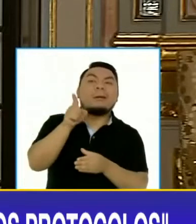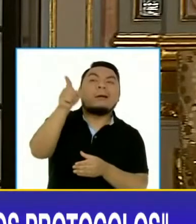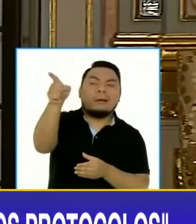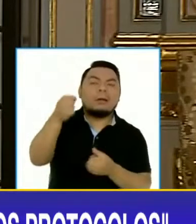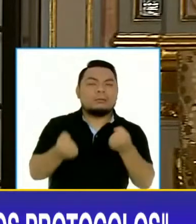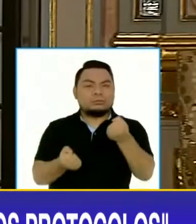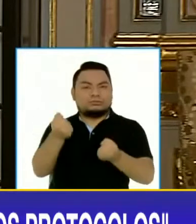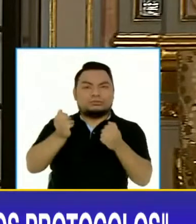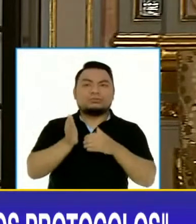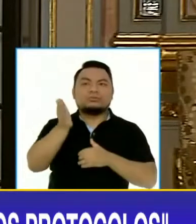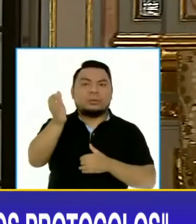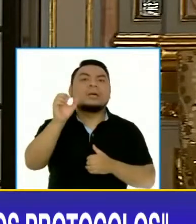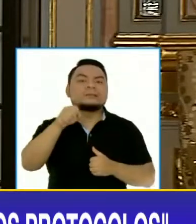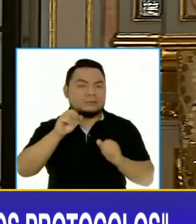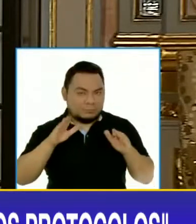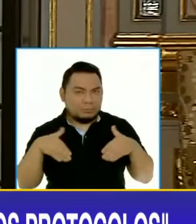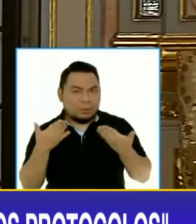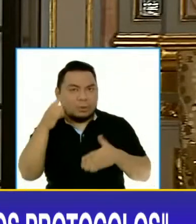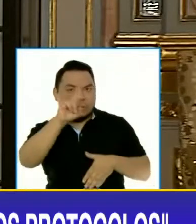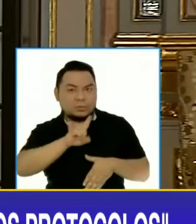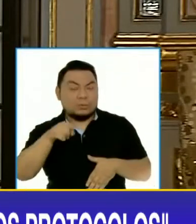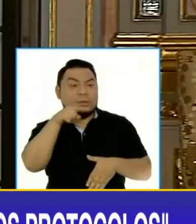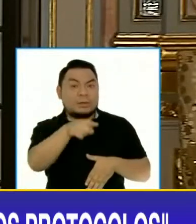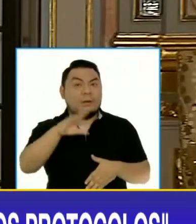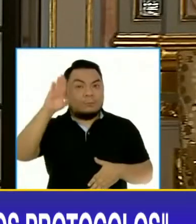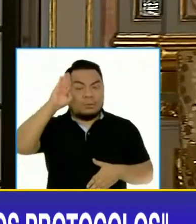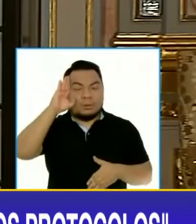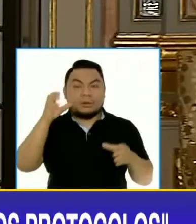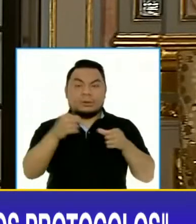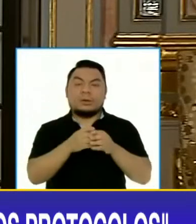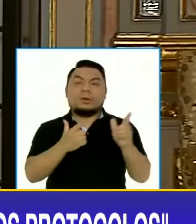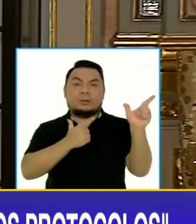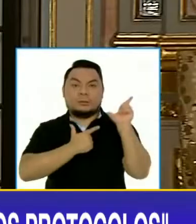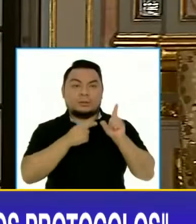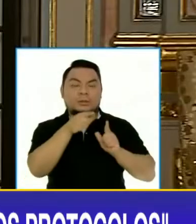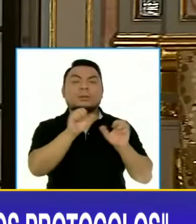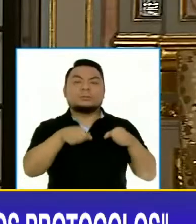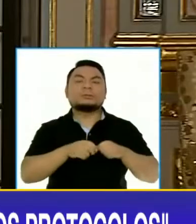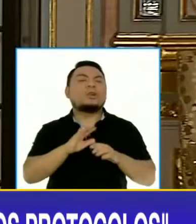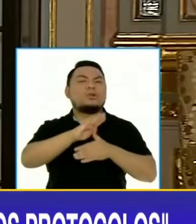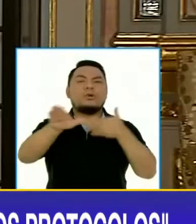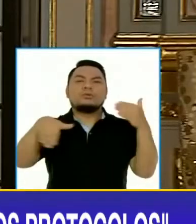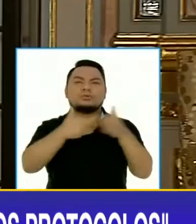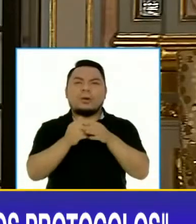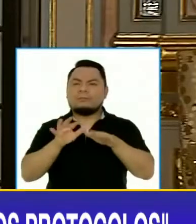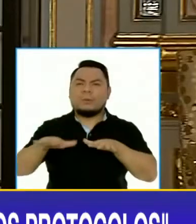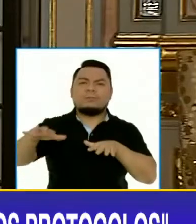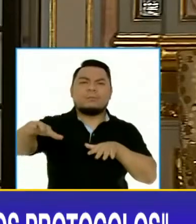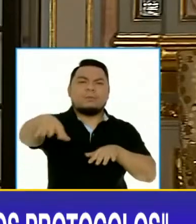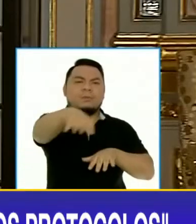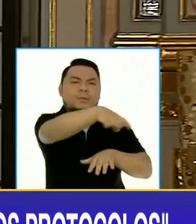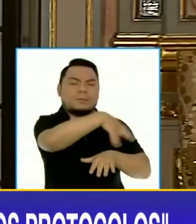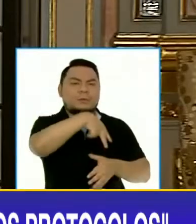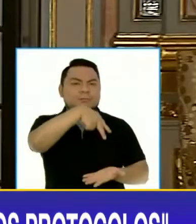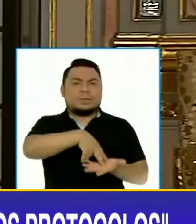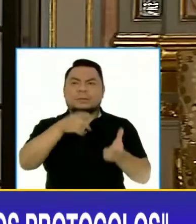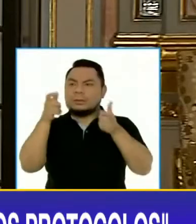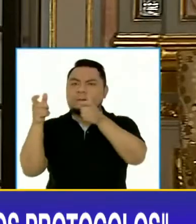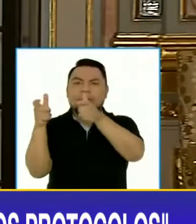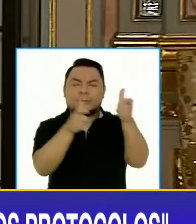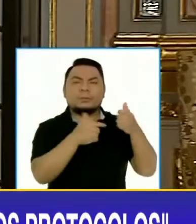votación. La Policía Nacional y las Fuerzas Armadas han desplegado a su personal en todo el territorio nacional